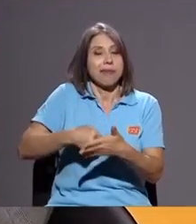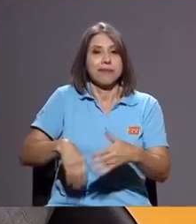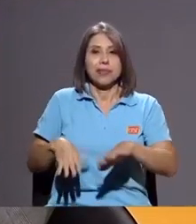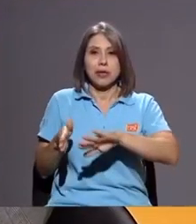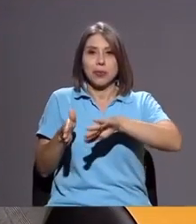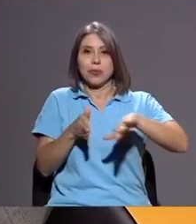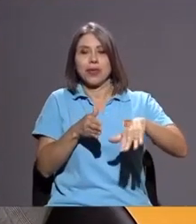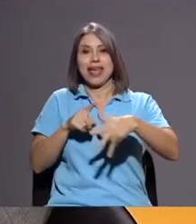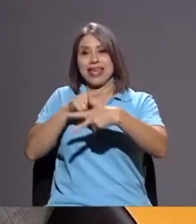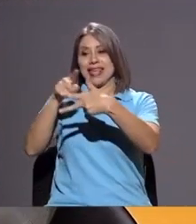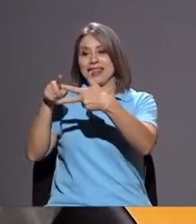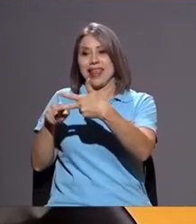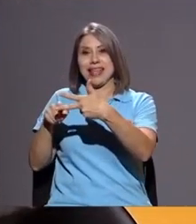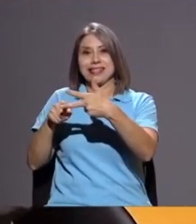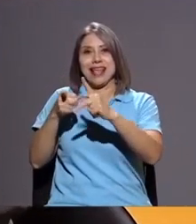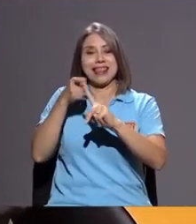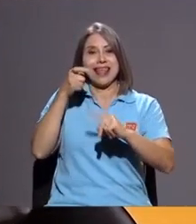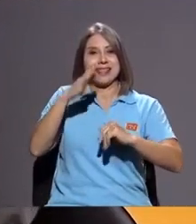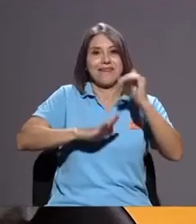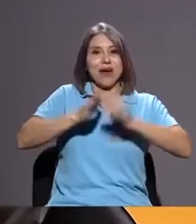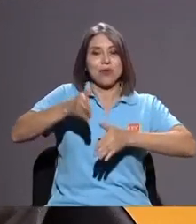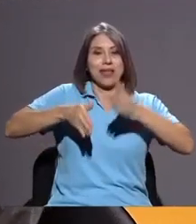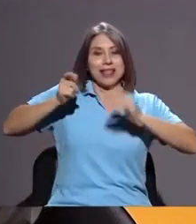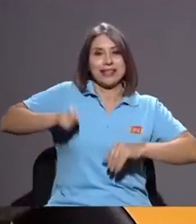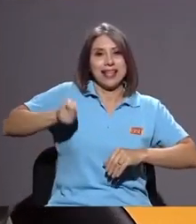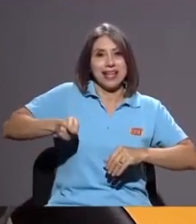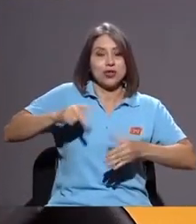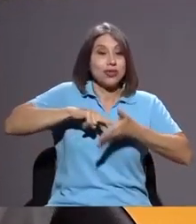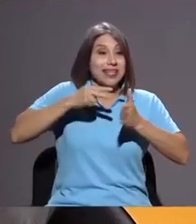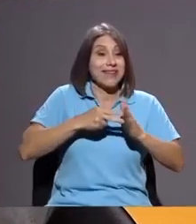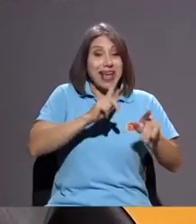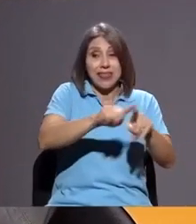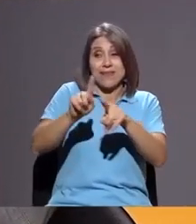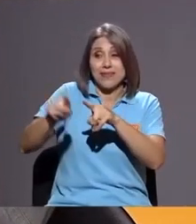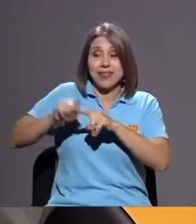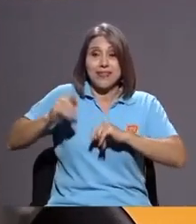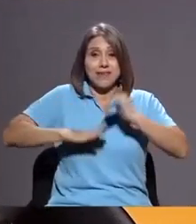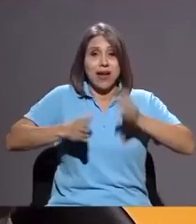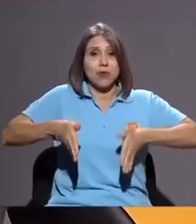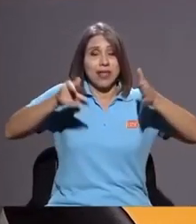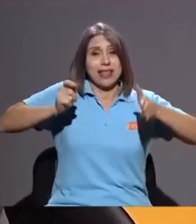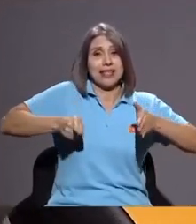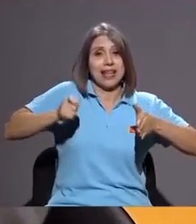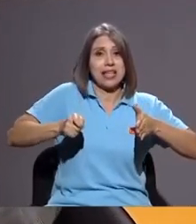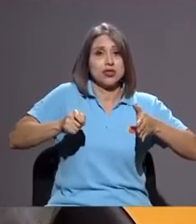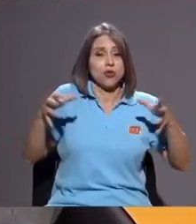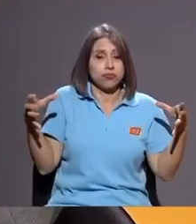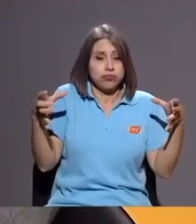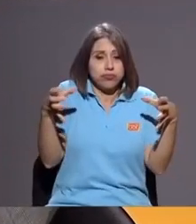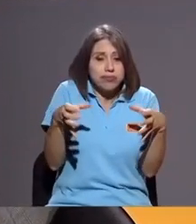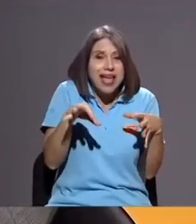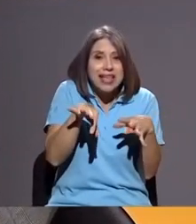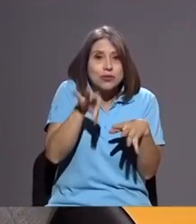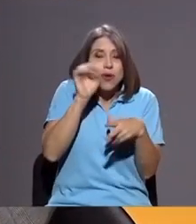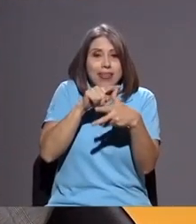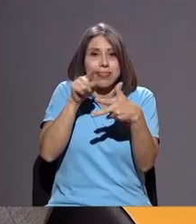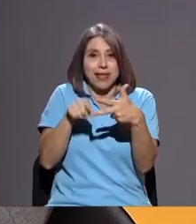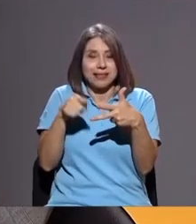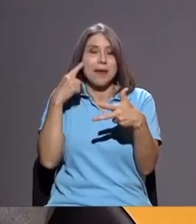las facultades de Derecho, es decir, que hay una reunión de las facultades de Derecho y elijan 3 candidatos para que haya candidatos también de la